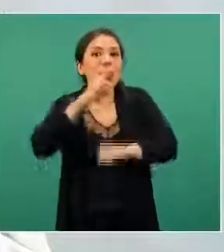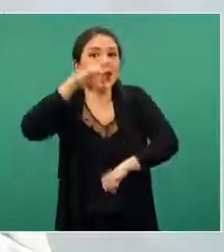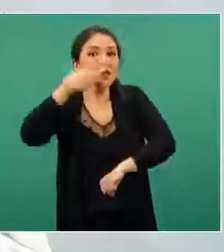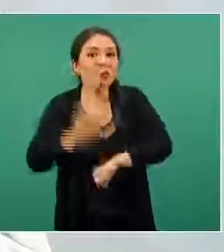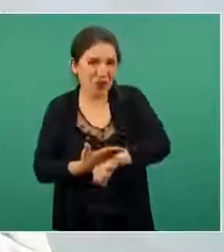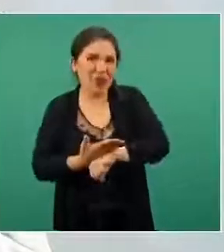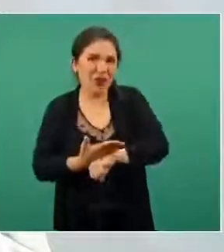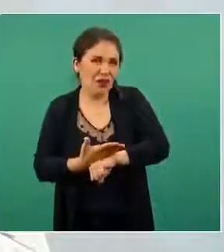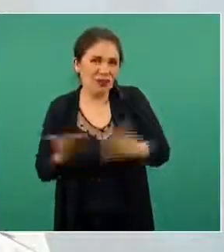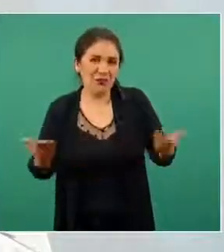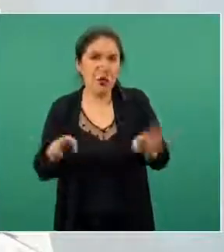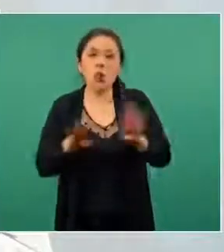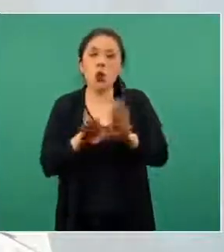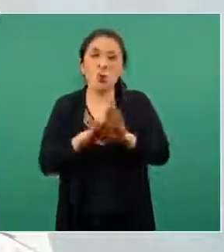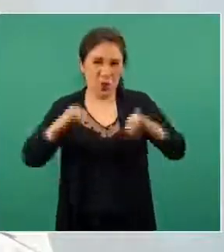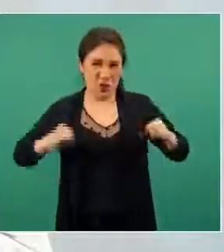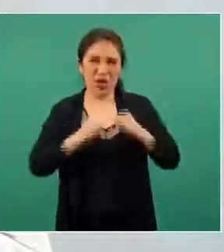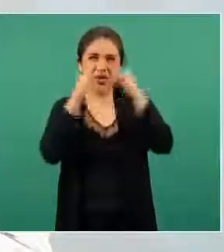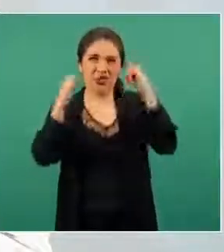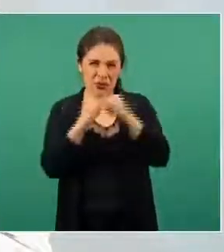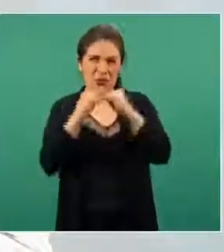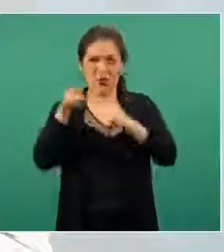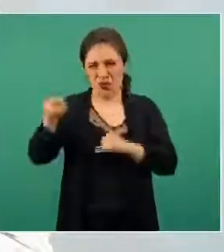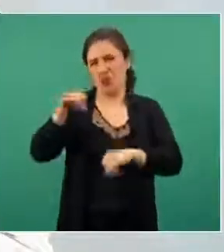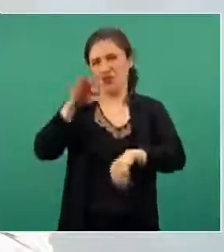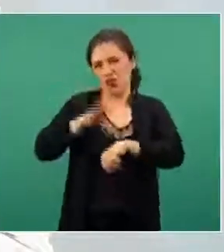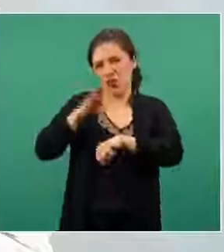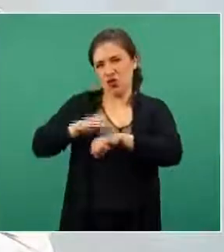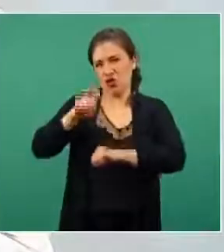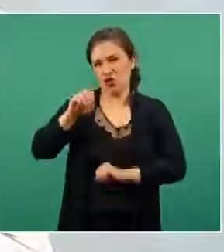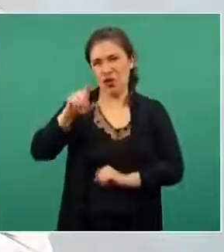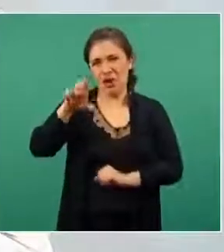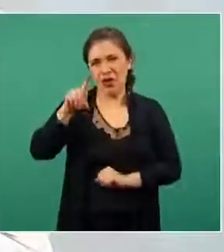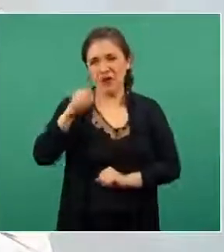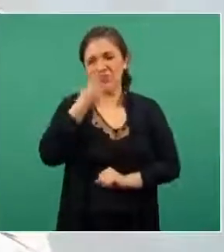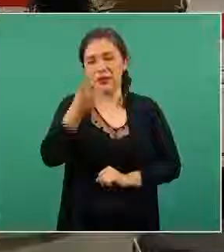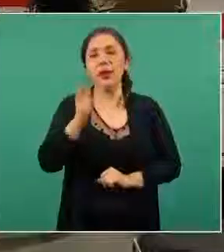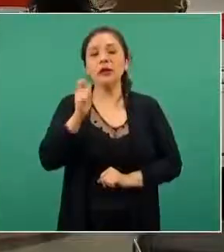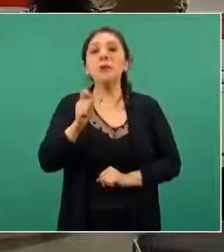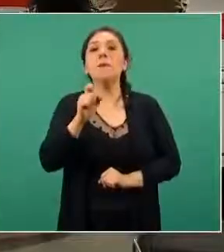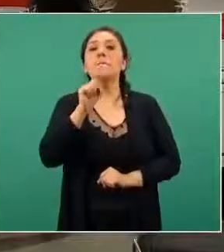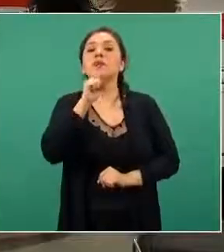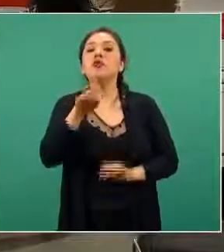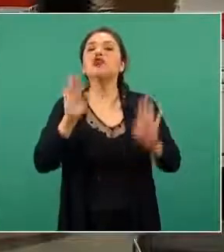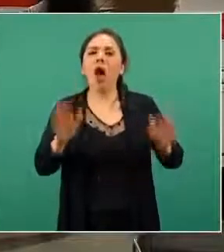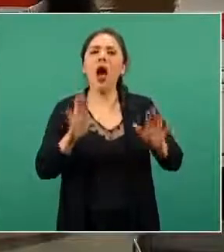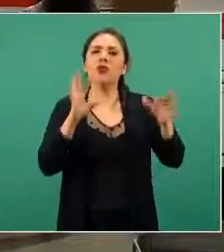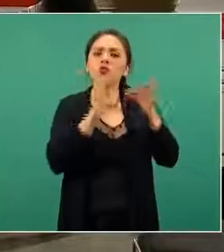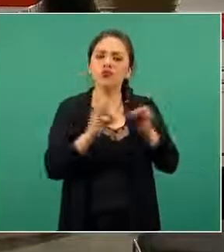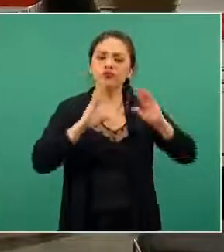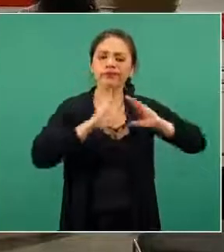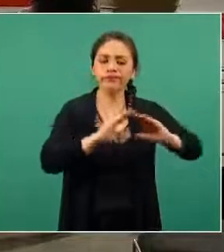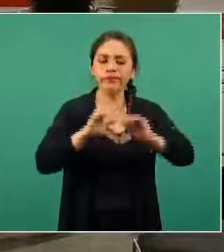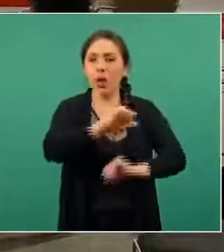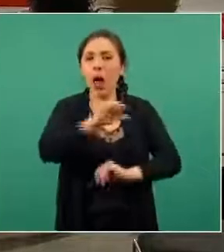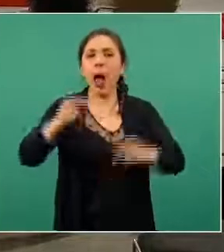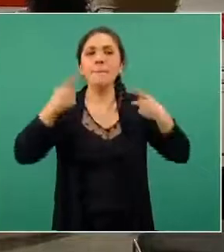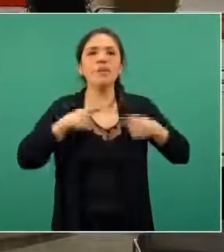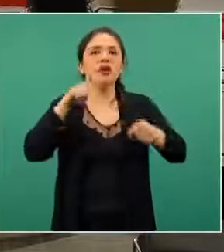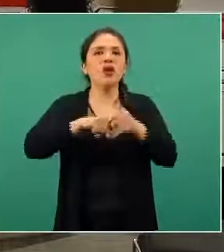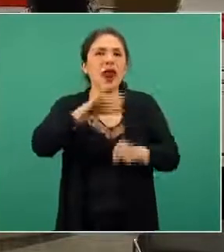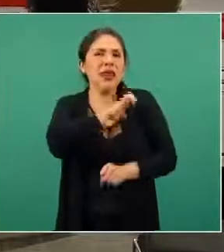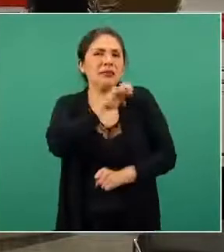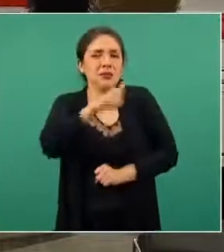En el caso del instituto, como bien lo menciona el doctor Toledo, se ha ido capacitando al grupo de especialistas para que analicen los